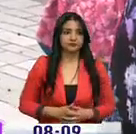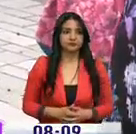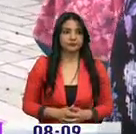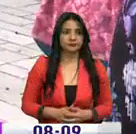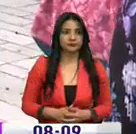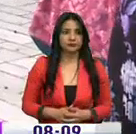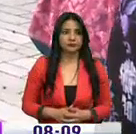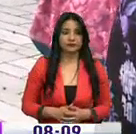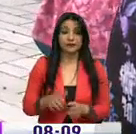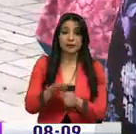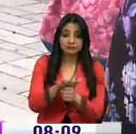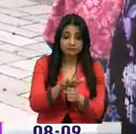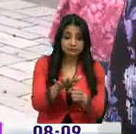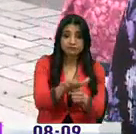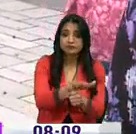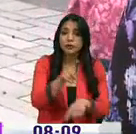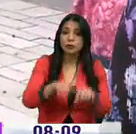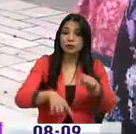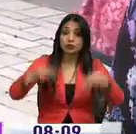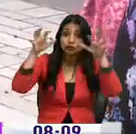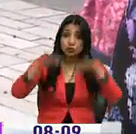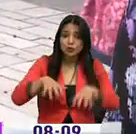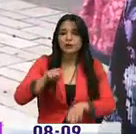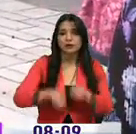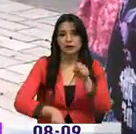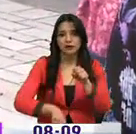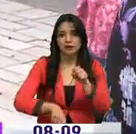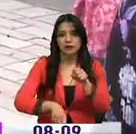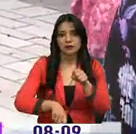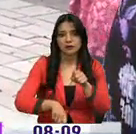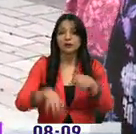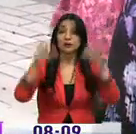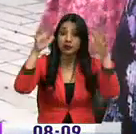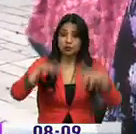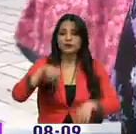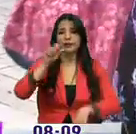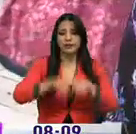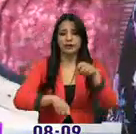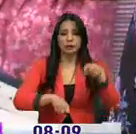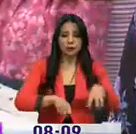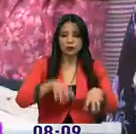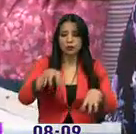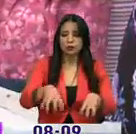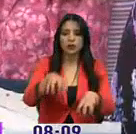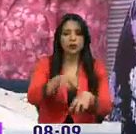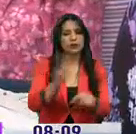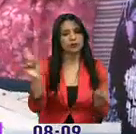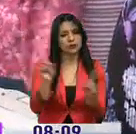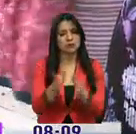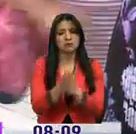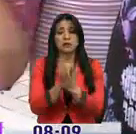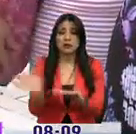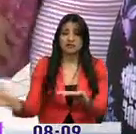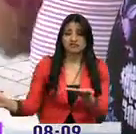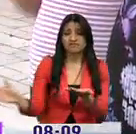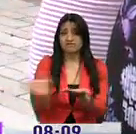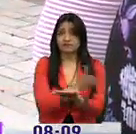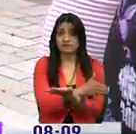el bacheo porque viene la lluvia y al otro día se va llevando y quedan los huecos ahí, entonces que nos